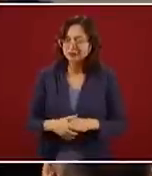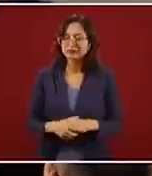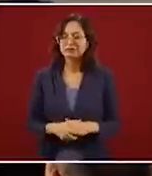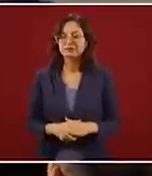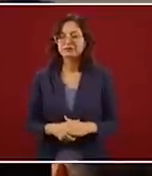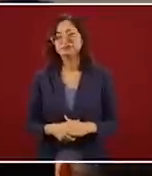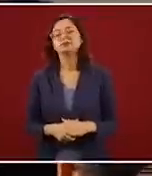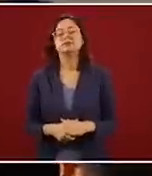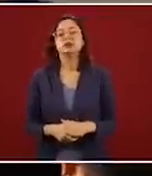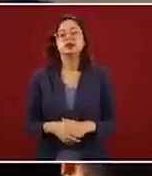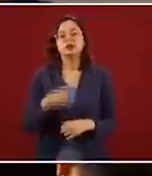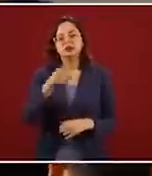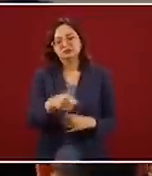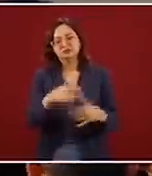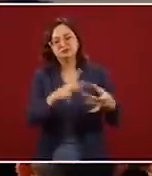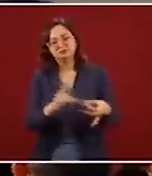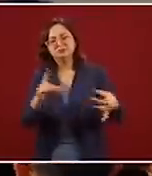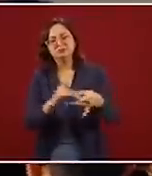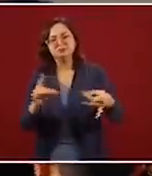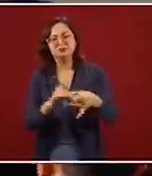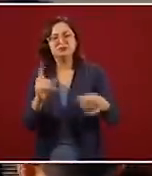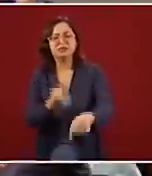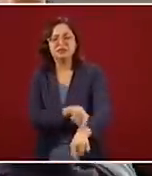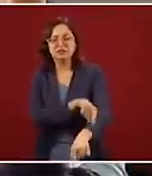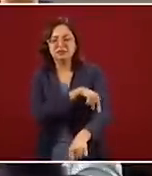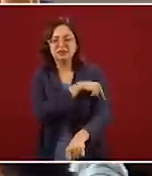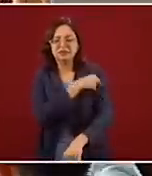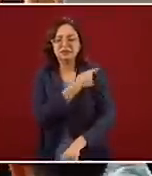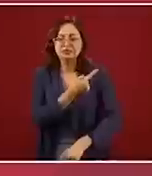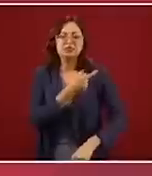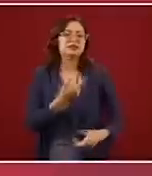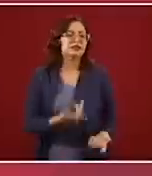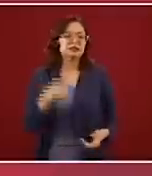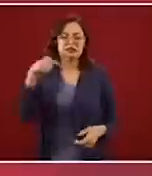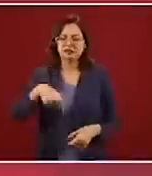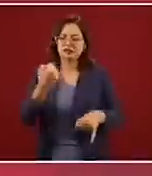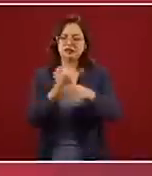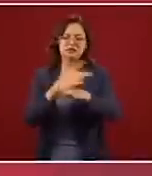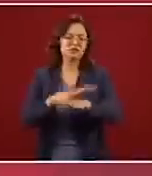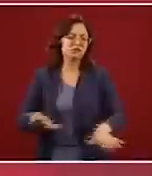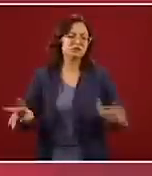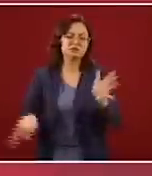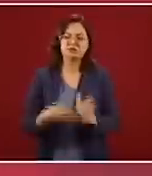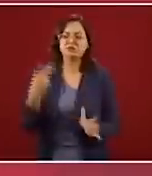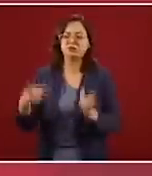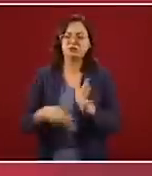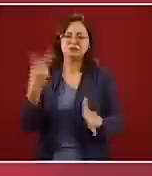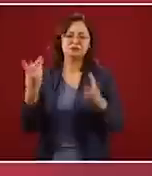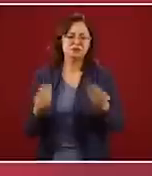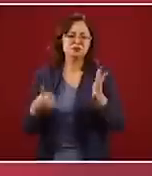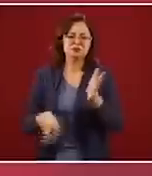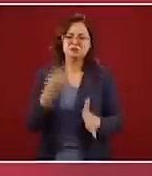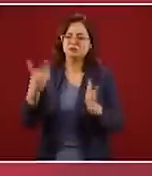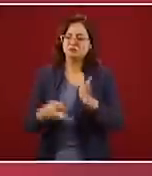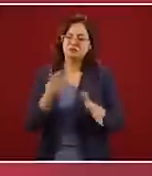es extenso y obviamente vamos a tener muchas sesiones del Pulso de la Salud donde vamos a poder ir actualizando sobre eso. Quisiera